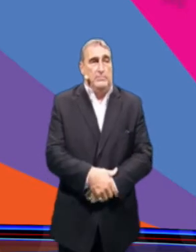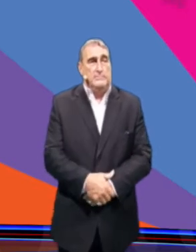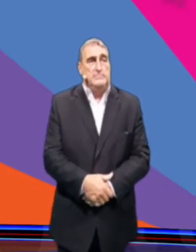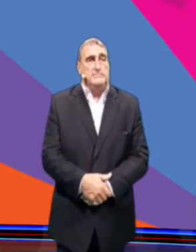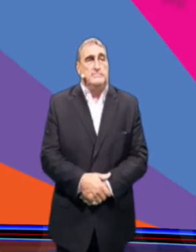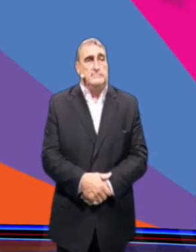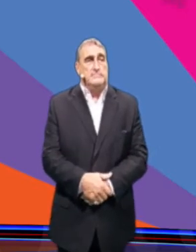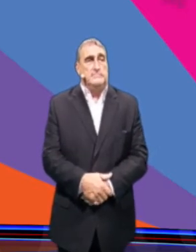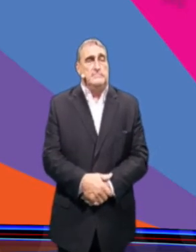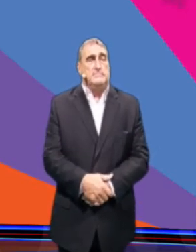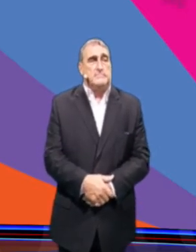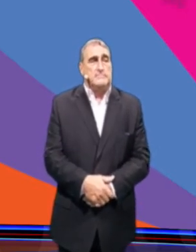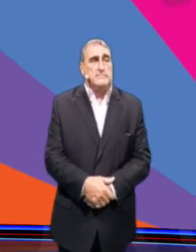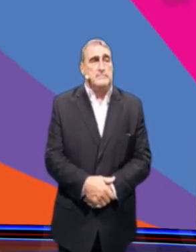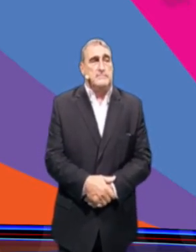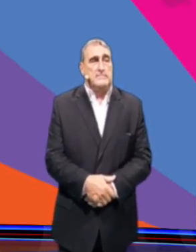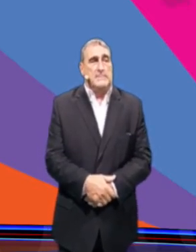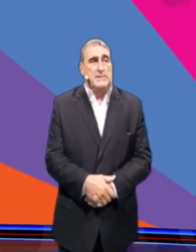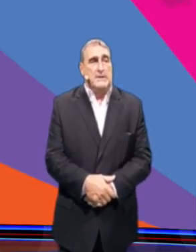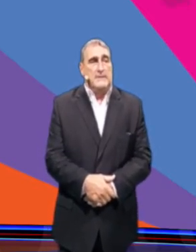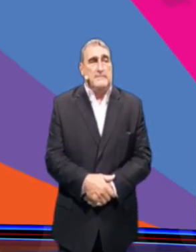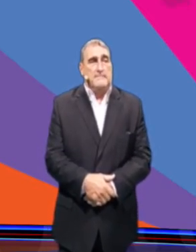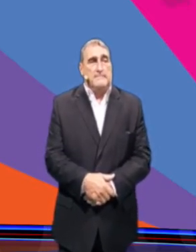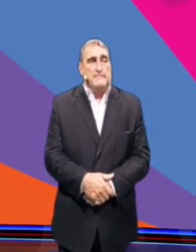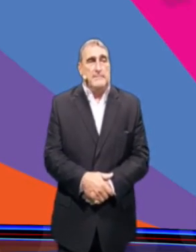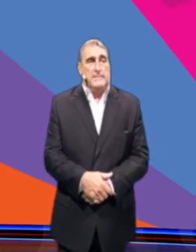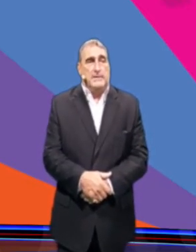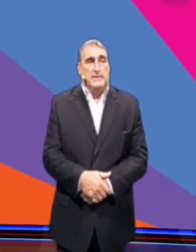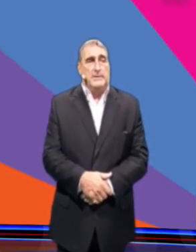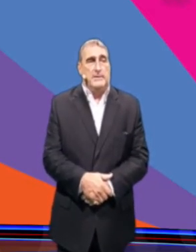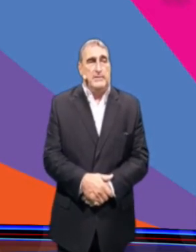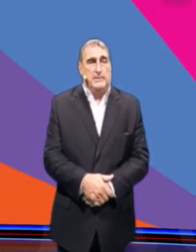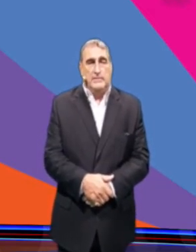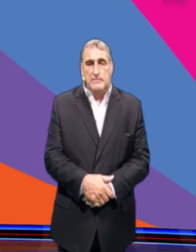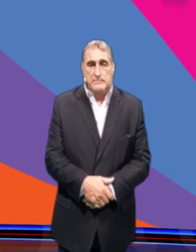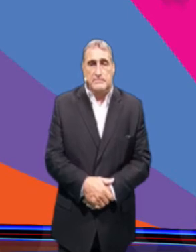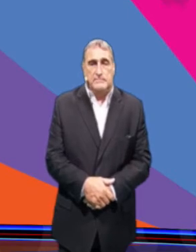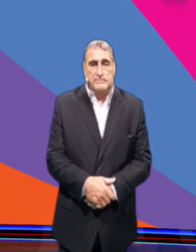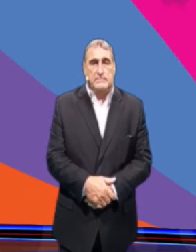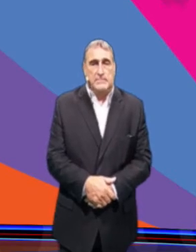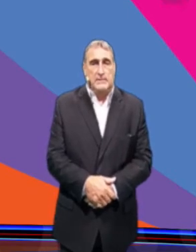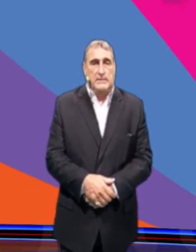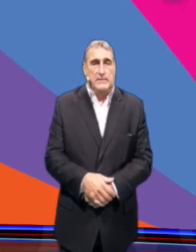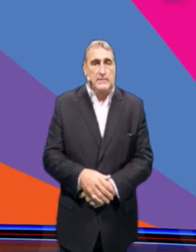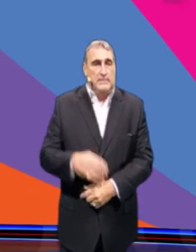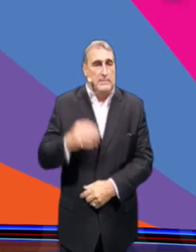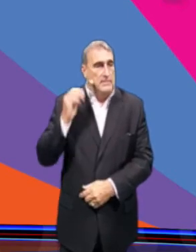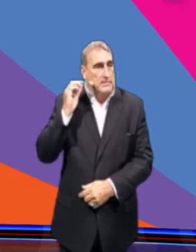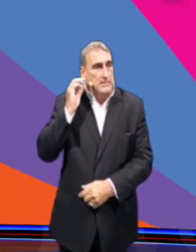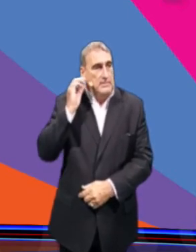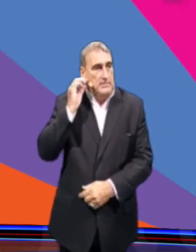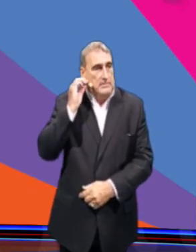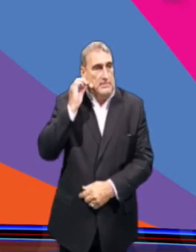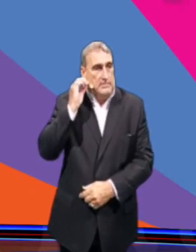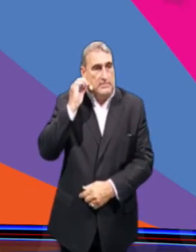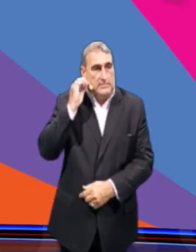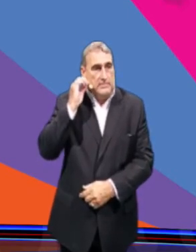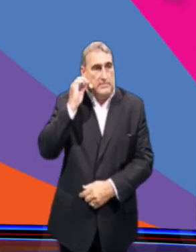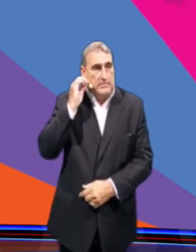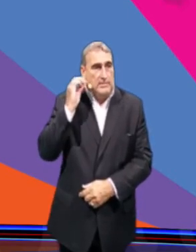PRO. amarillo, y corroboraba con una conversación que tuve ayer para realizar un Zoom también